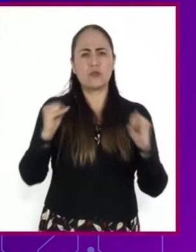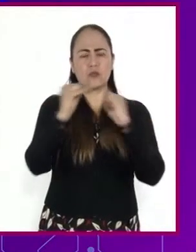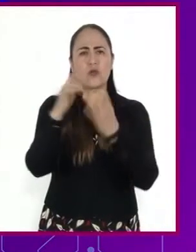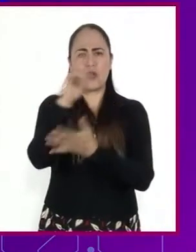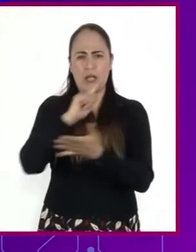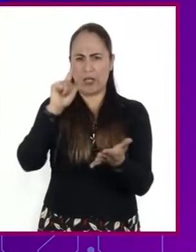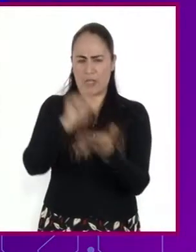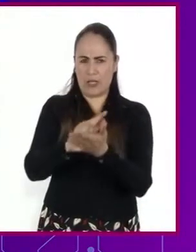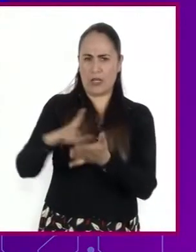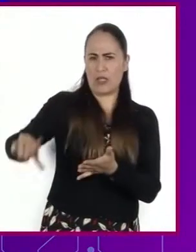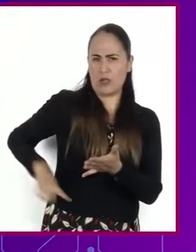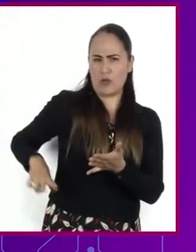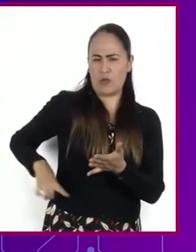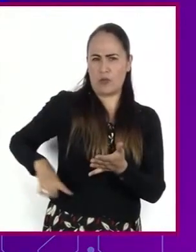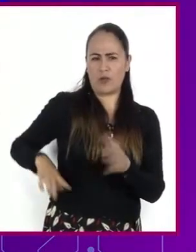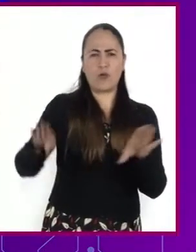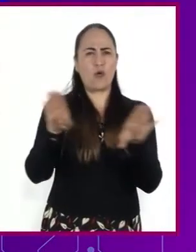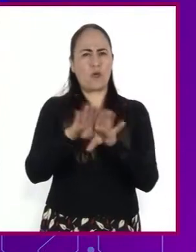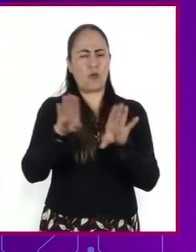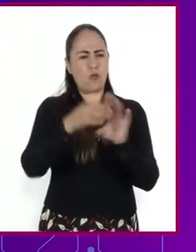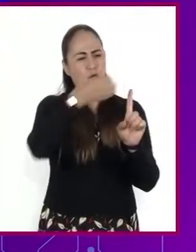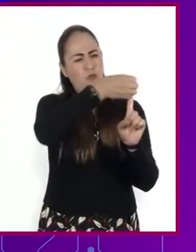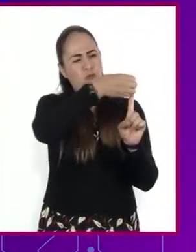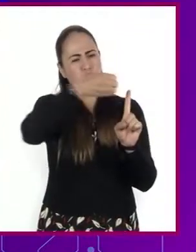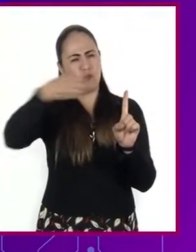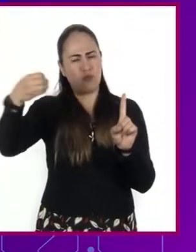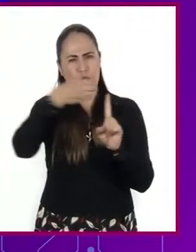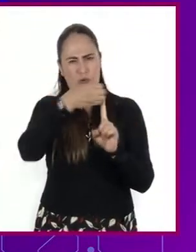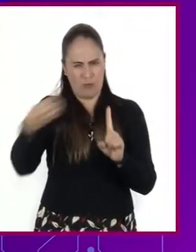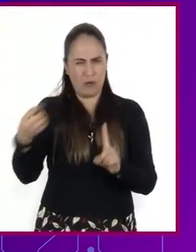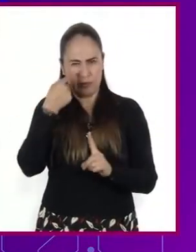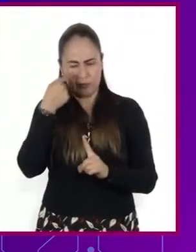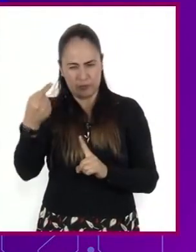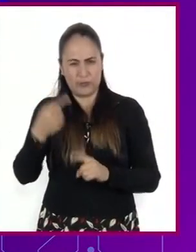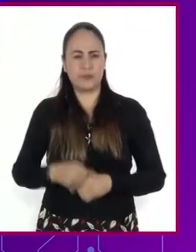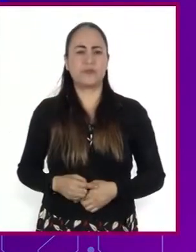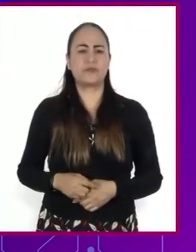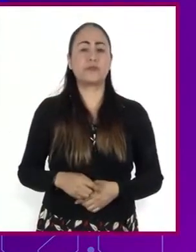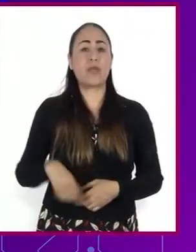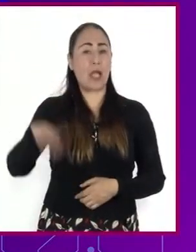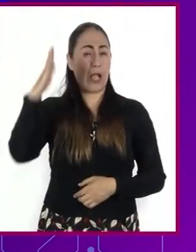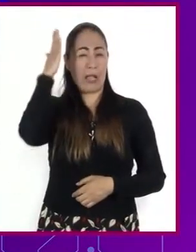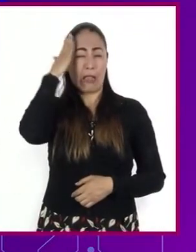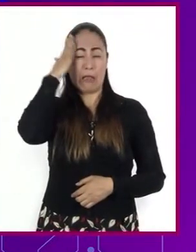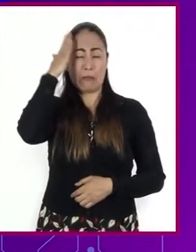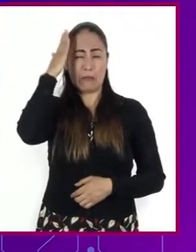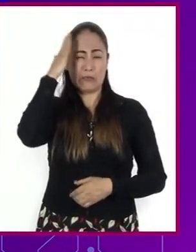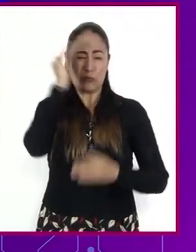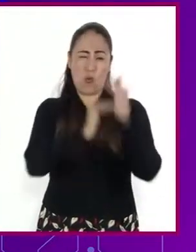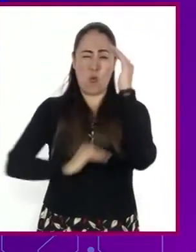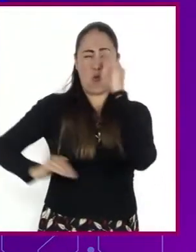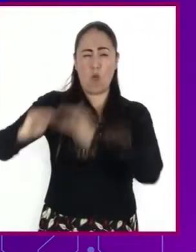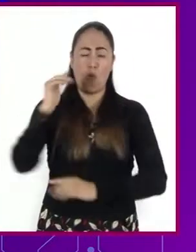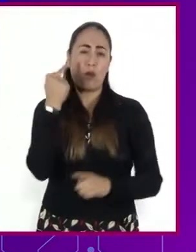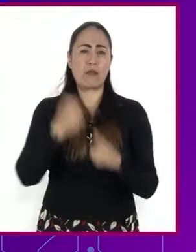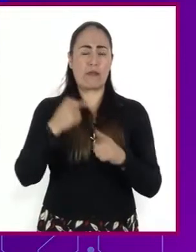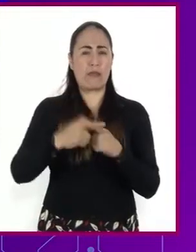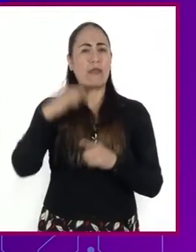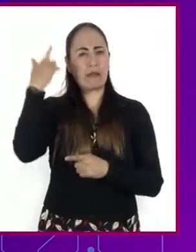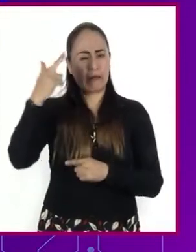esta sesión. A la caída de México Tenochtitlan inició un proceso de conquista y colonización en Mesoamérica